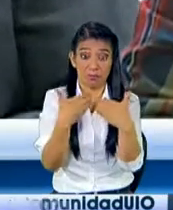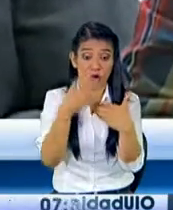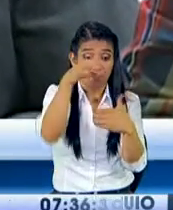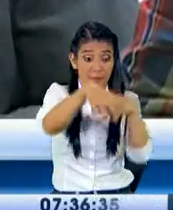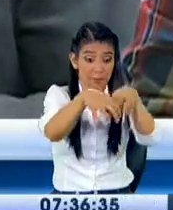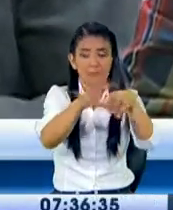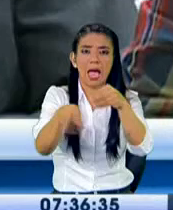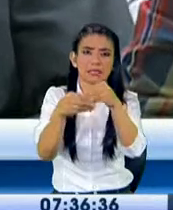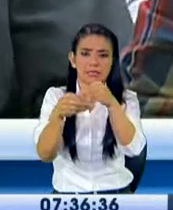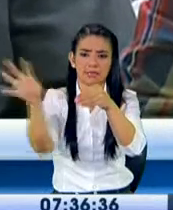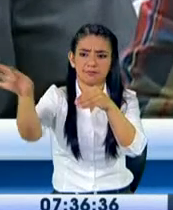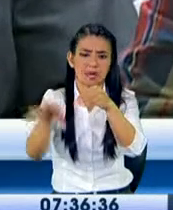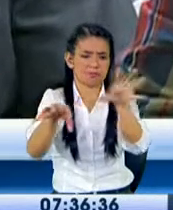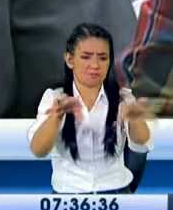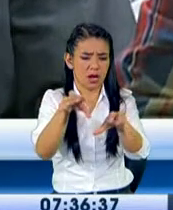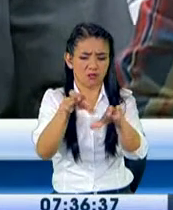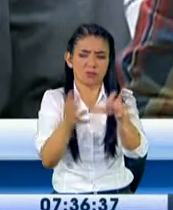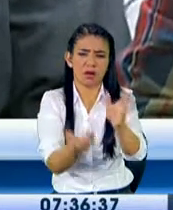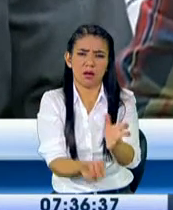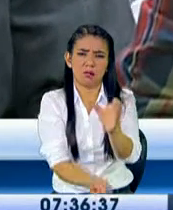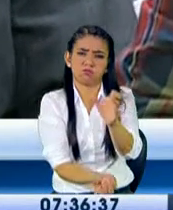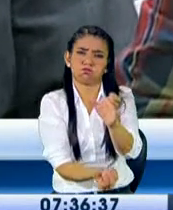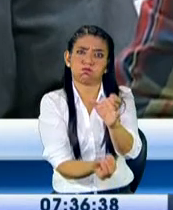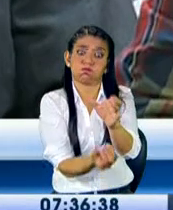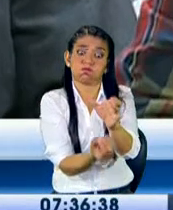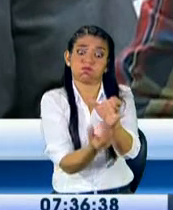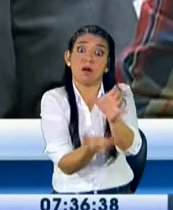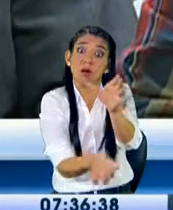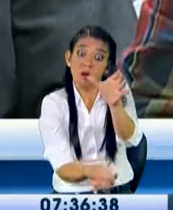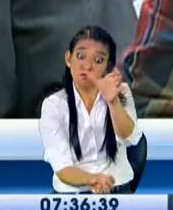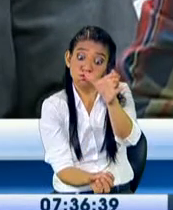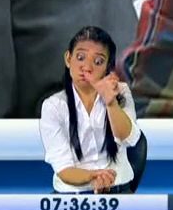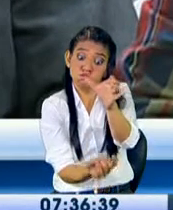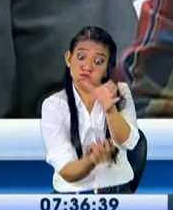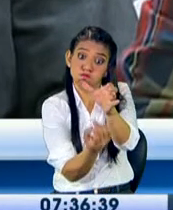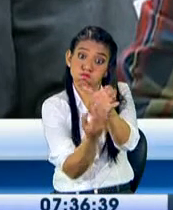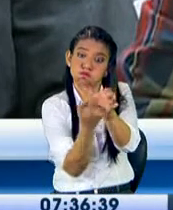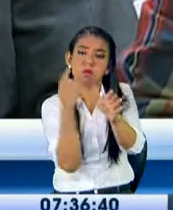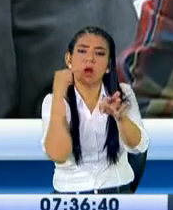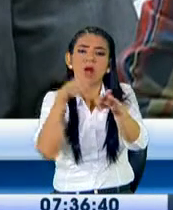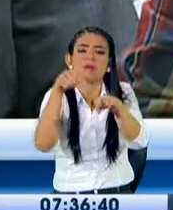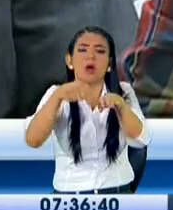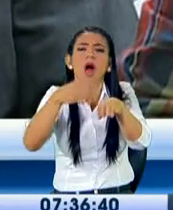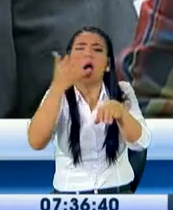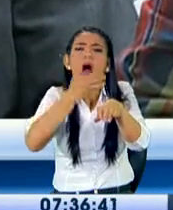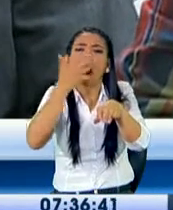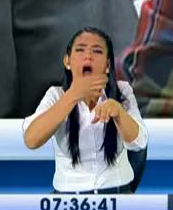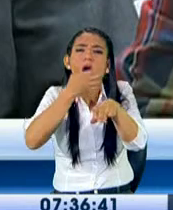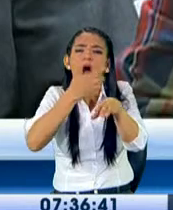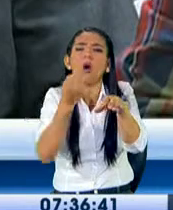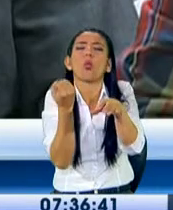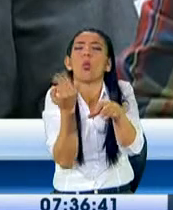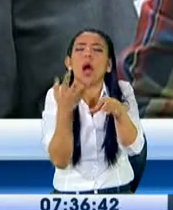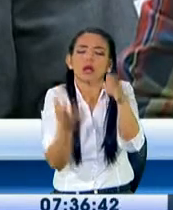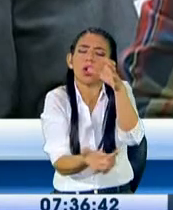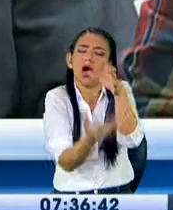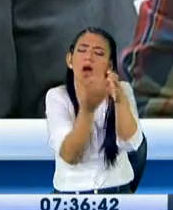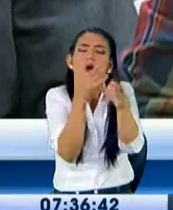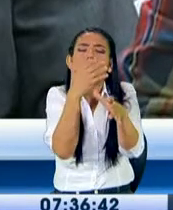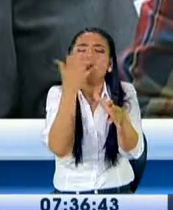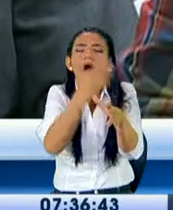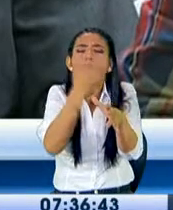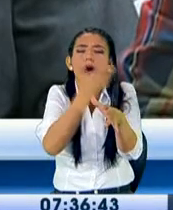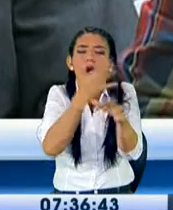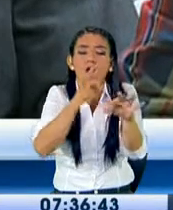para observar si es que descienden, si es que, por ejemplo, cuál es la temperatura relativa de la zona del volcán, cuál es